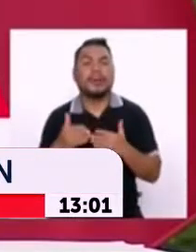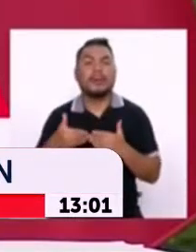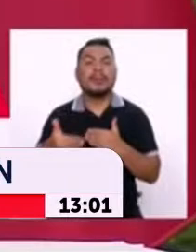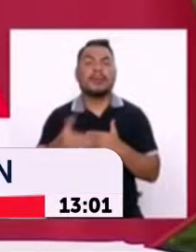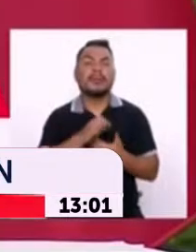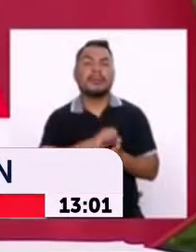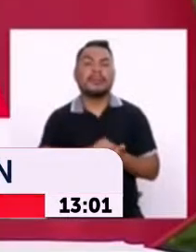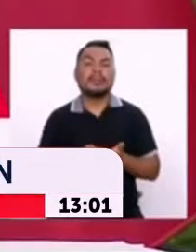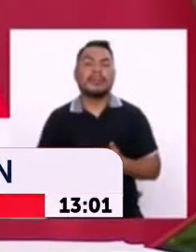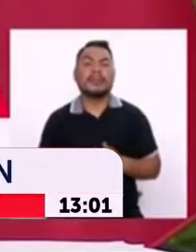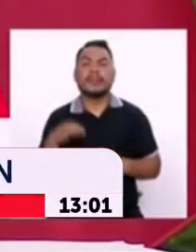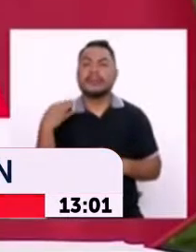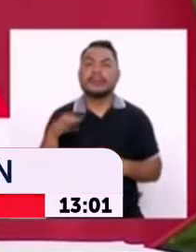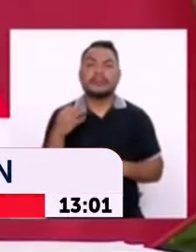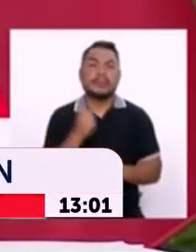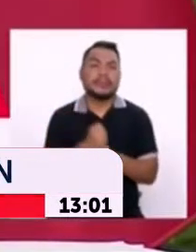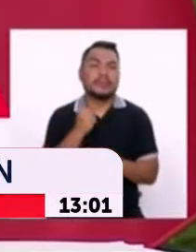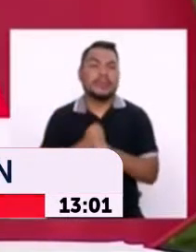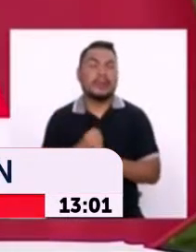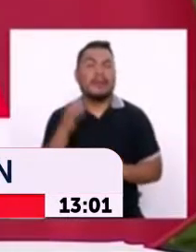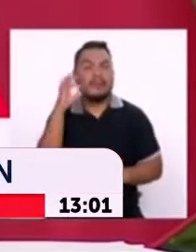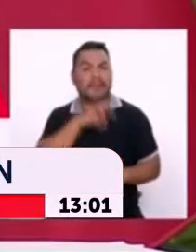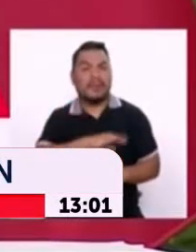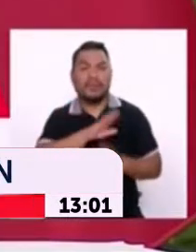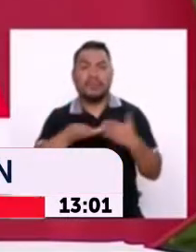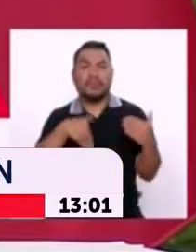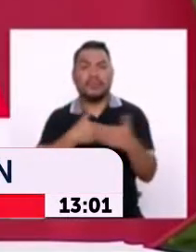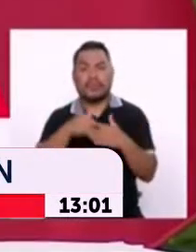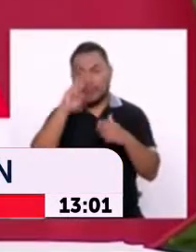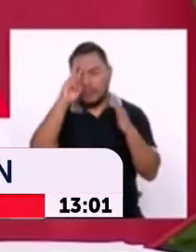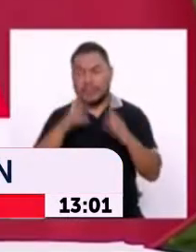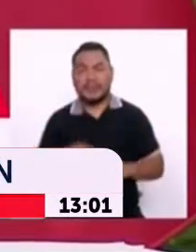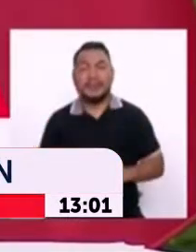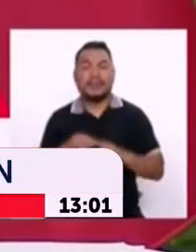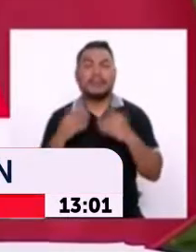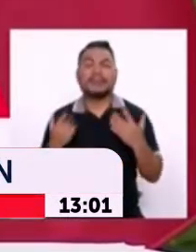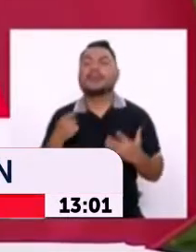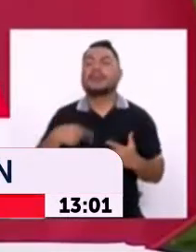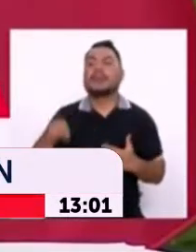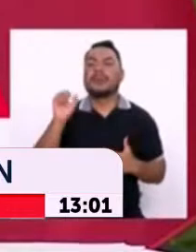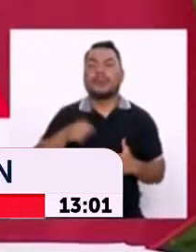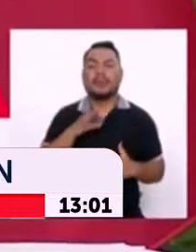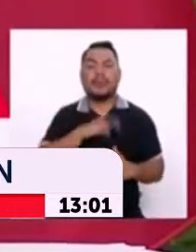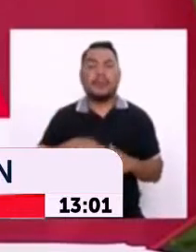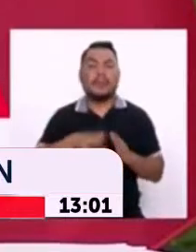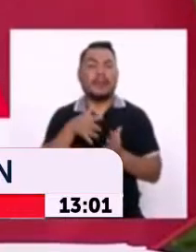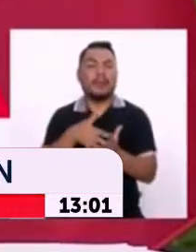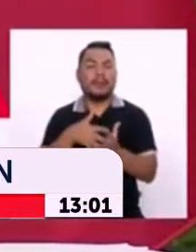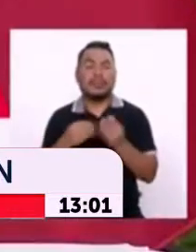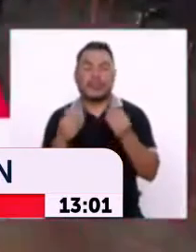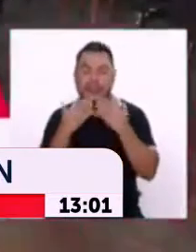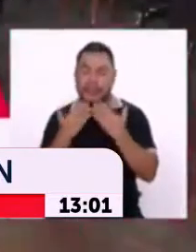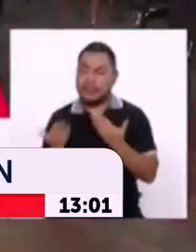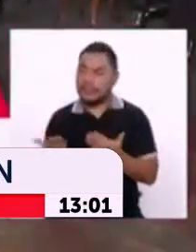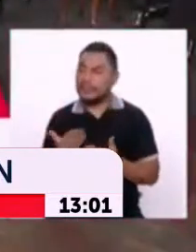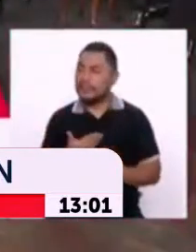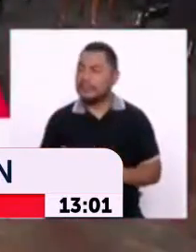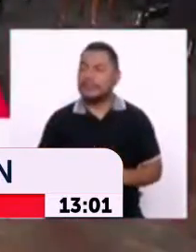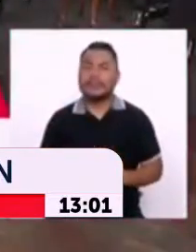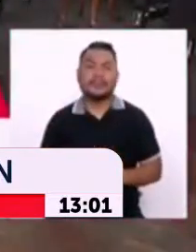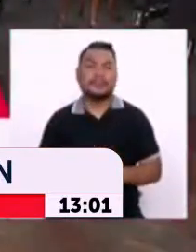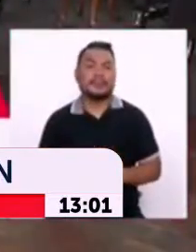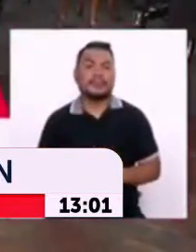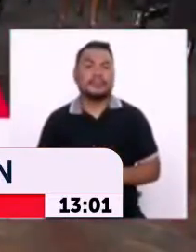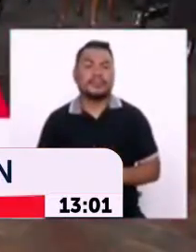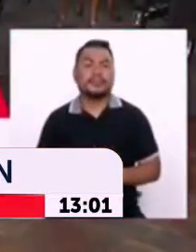en los próximos meses, siempre trabajando a favor de todos los peruanos, ¡exitosa!, especialmente a favor de los más vulnerables. Muchísimas gracias, señora presidenta. Gracias,